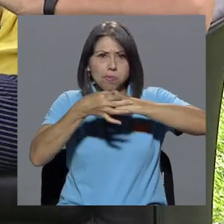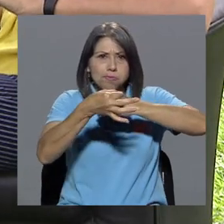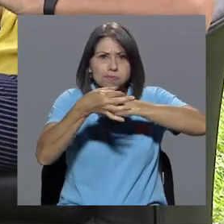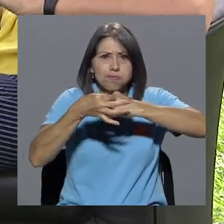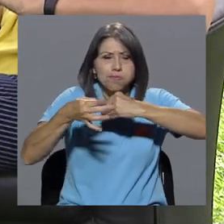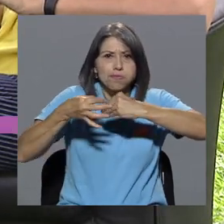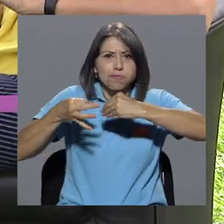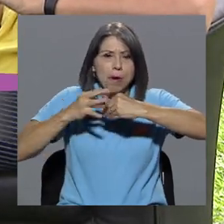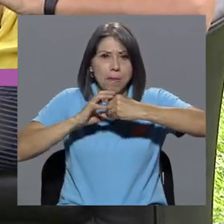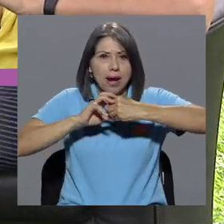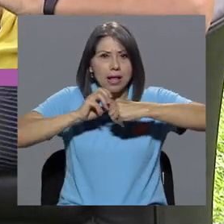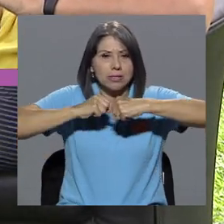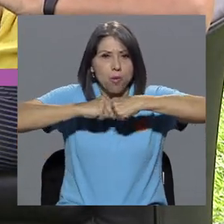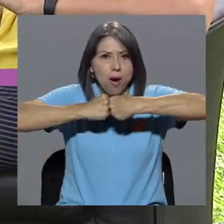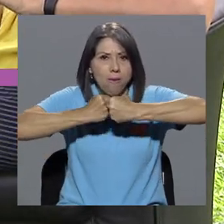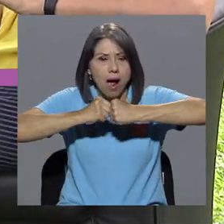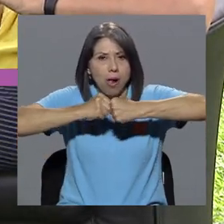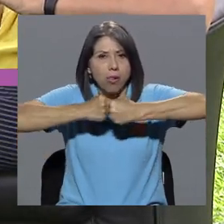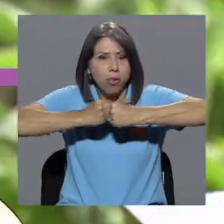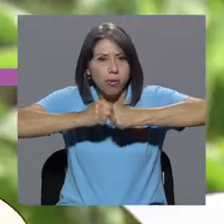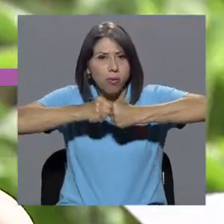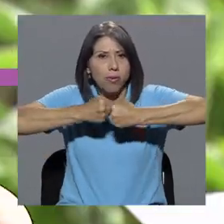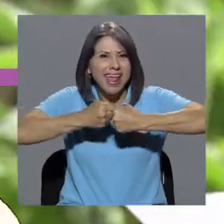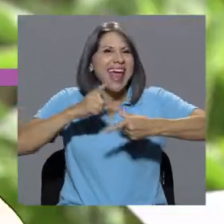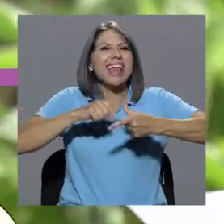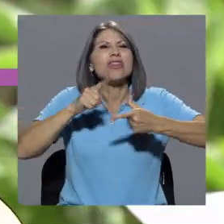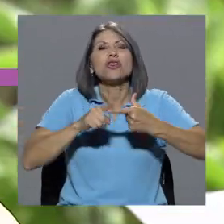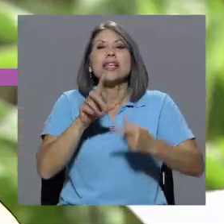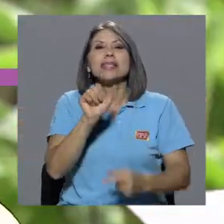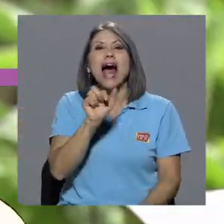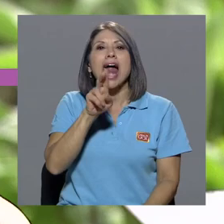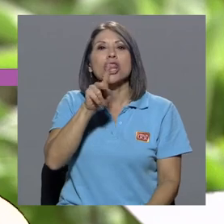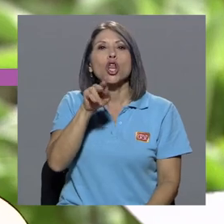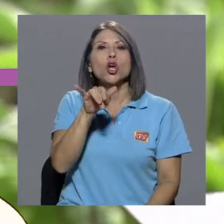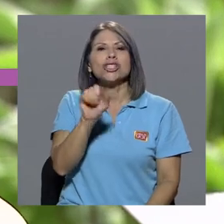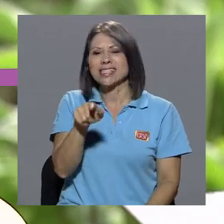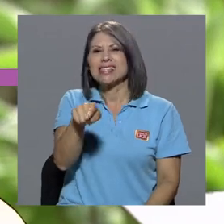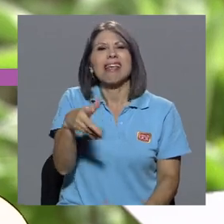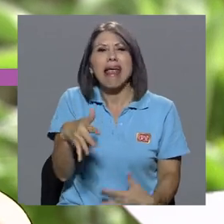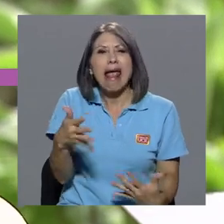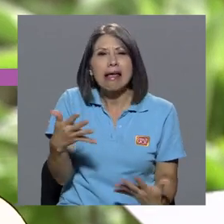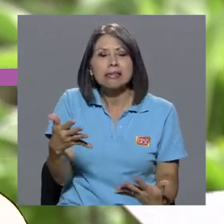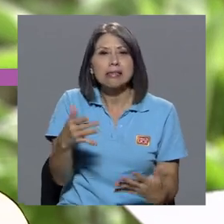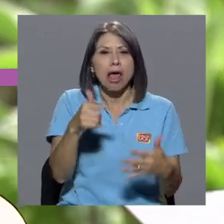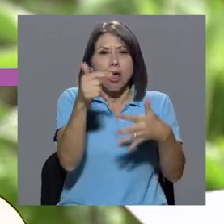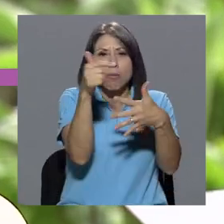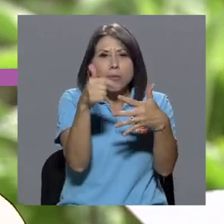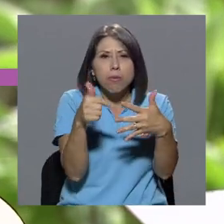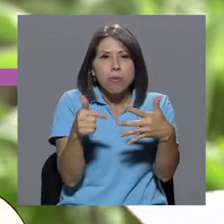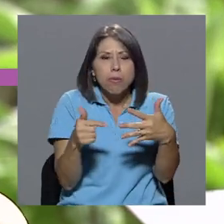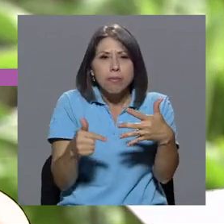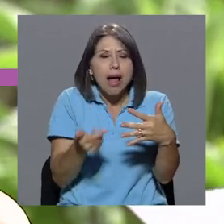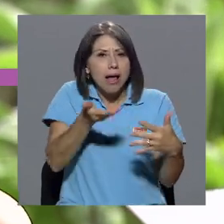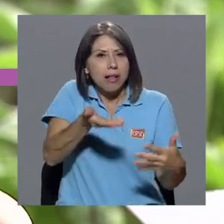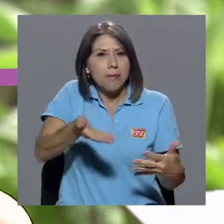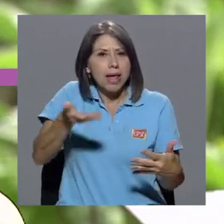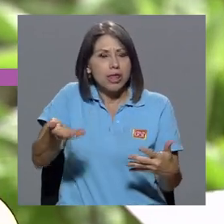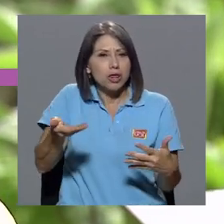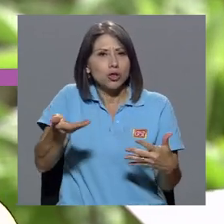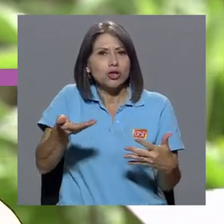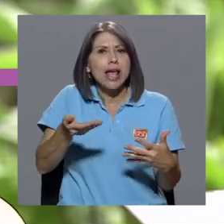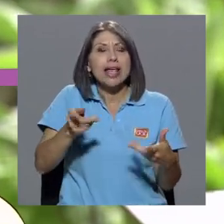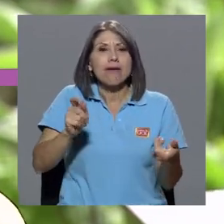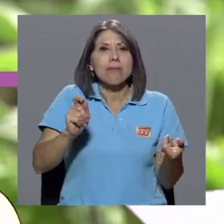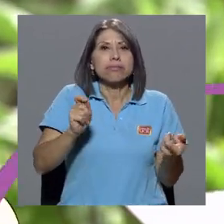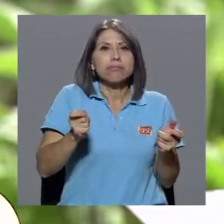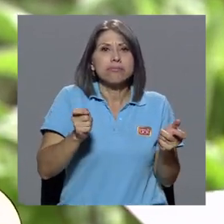se encargan de mover esa articulación. Entonces, ¿qué es la artrosis? Bueno, la artrosis es un conjunto de elementos que van